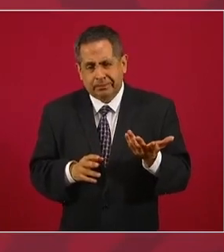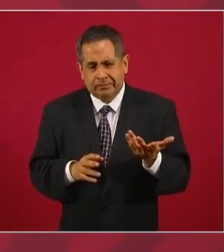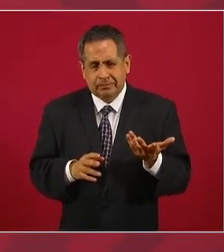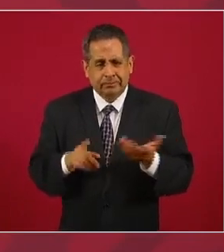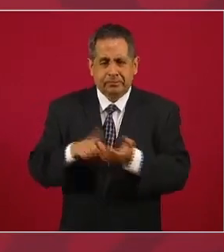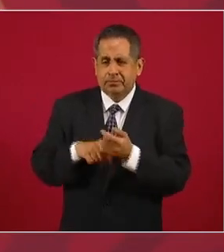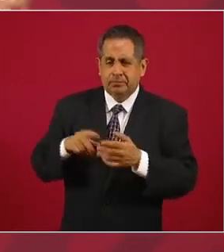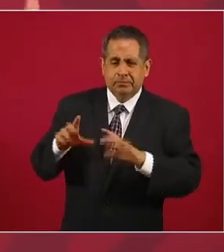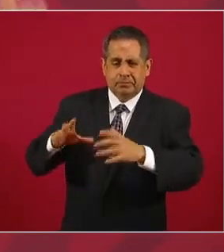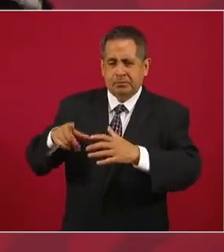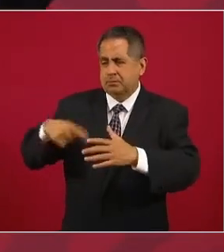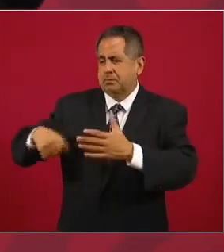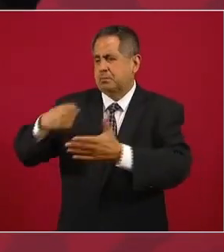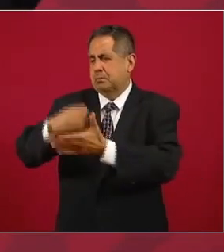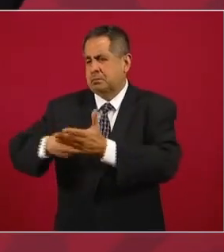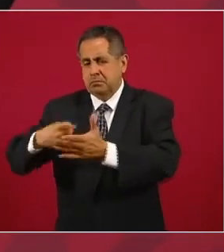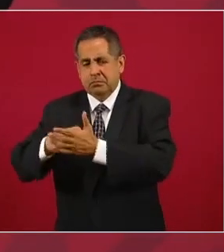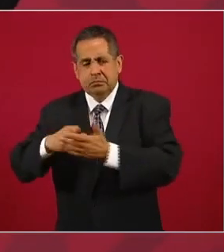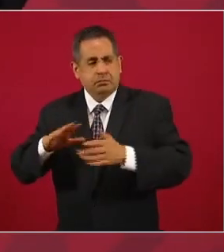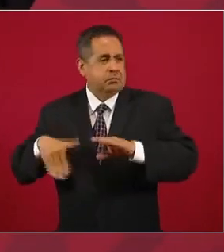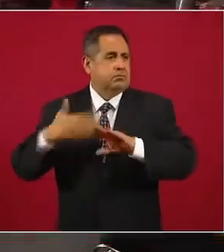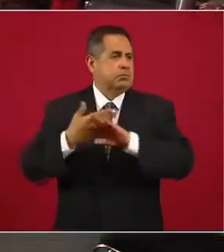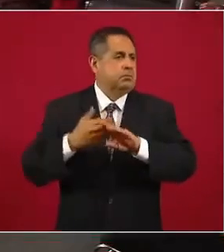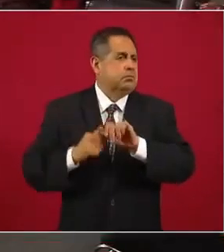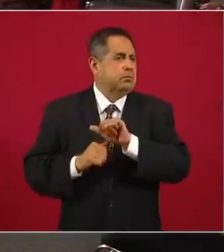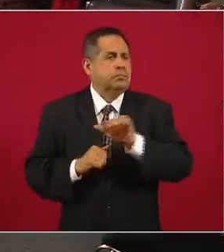es el pueblo luchando contra